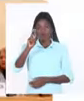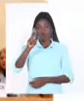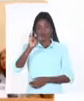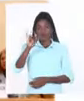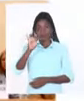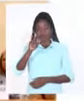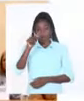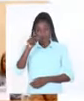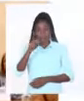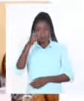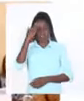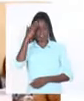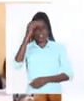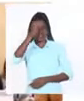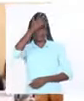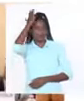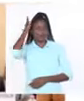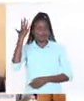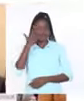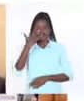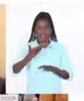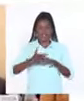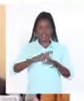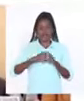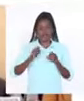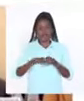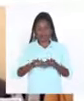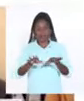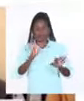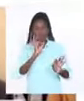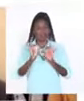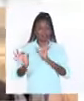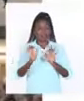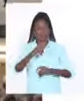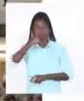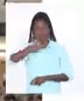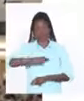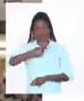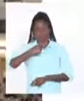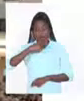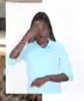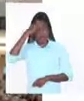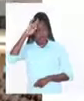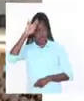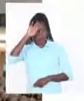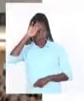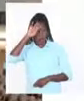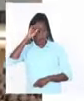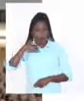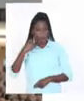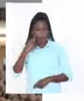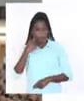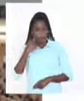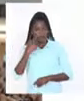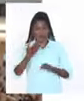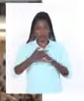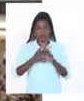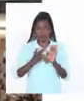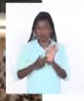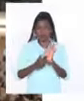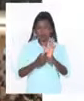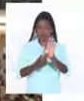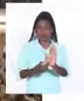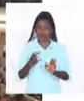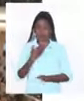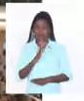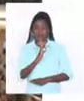Díaz Canel agradeció el amplio reconocimiento a la promoción y protección de esos derechos en nuestro país, acogiendo las recomendaciones constructivas y